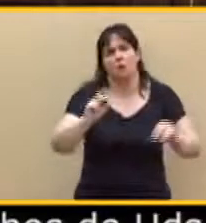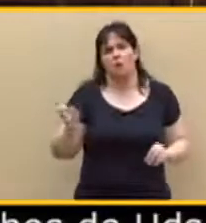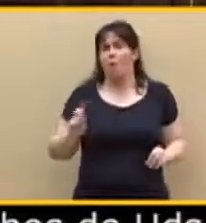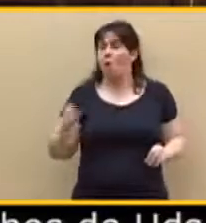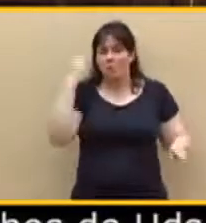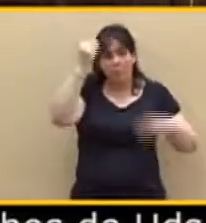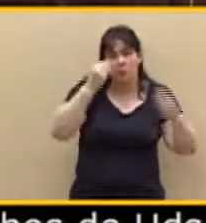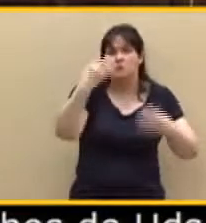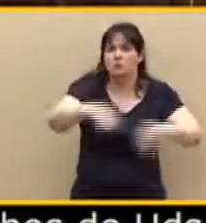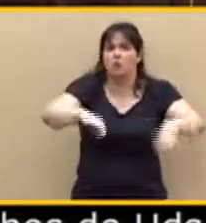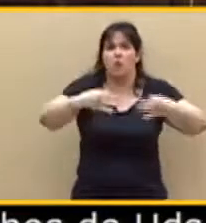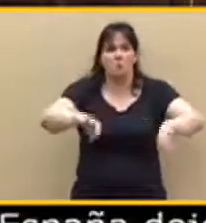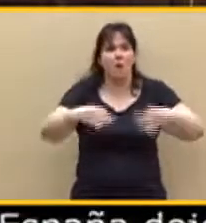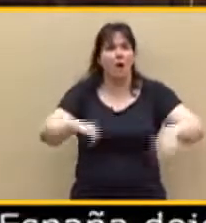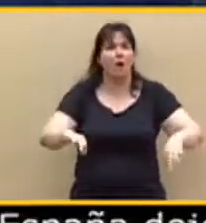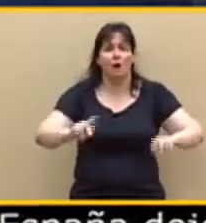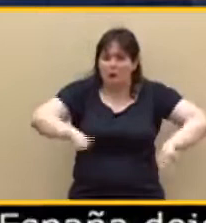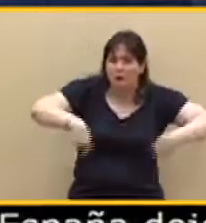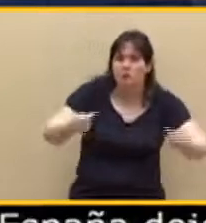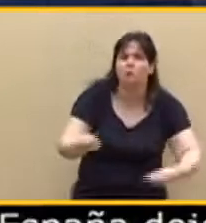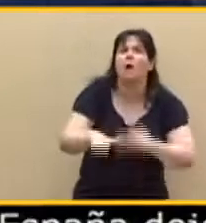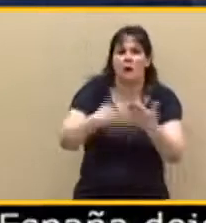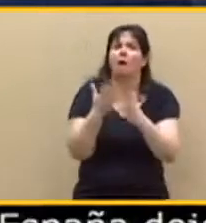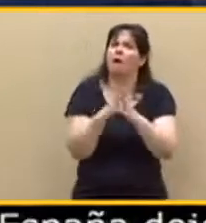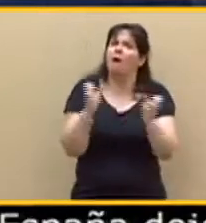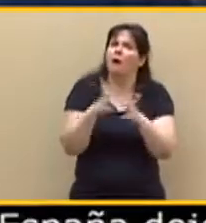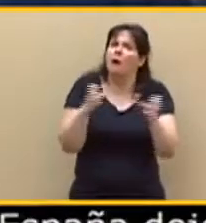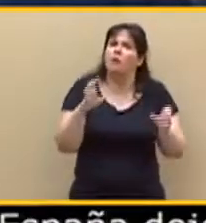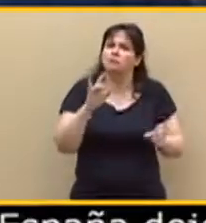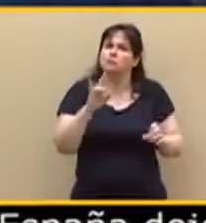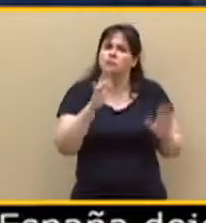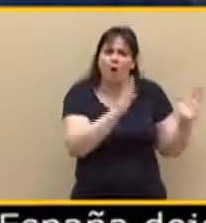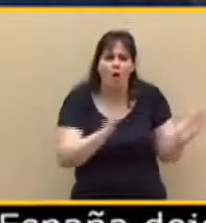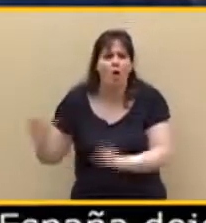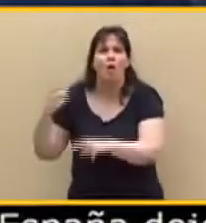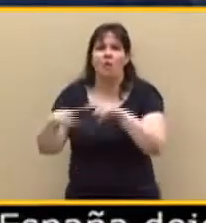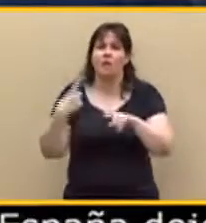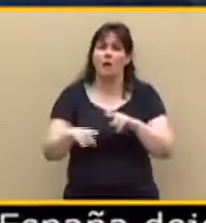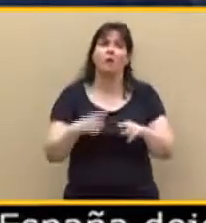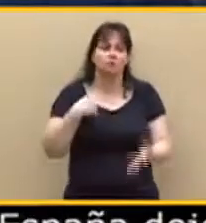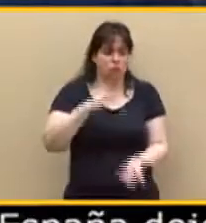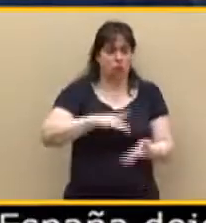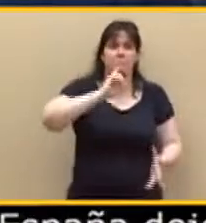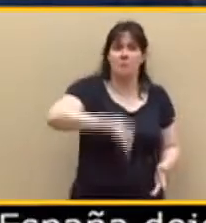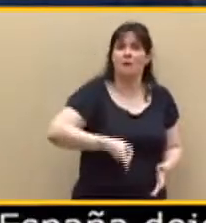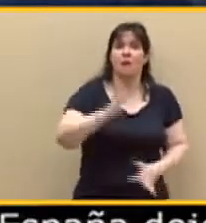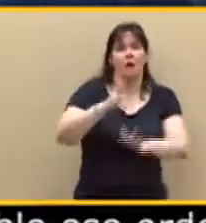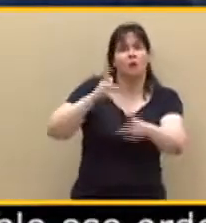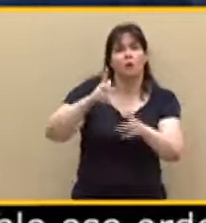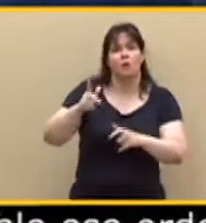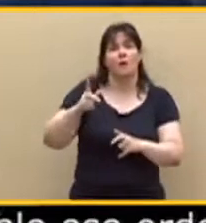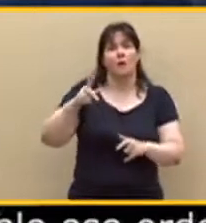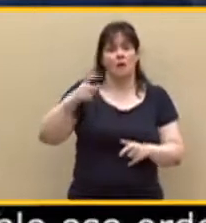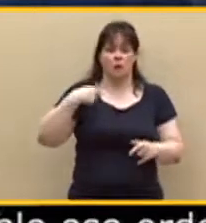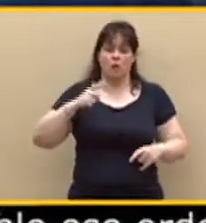consideran normal y hasta deseable ese orden de cosas donde los que mandan roban y los de abajo trabajan para pagar su fiesta. Ese